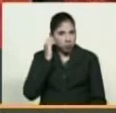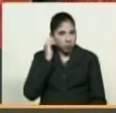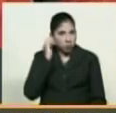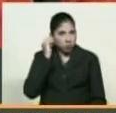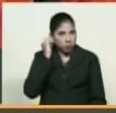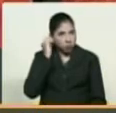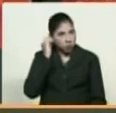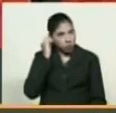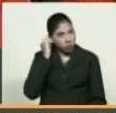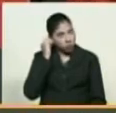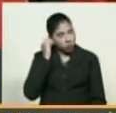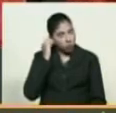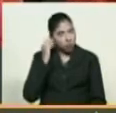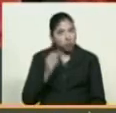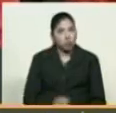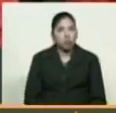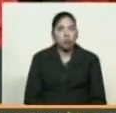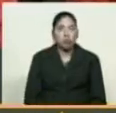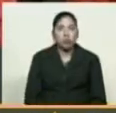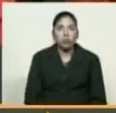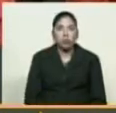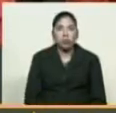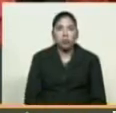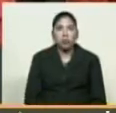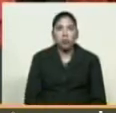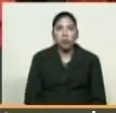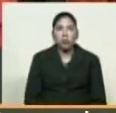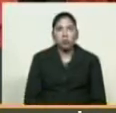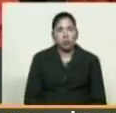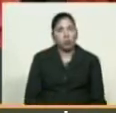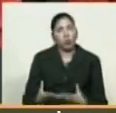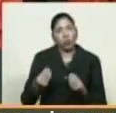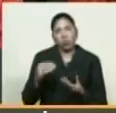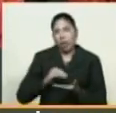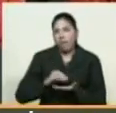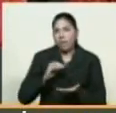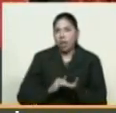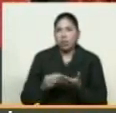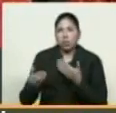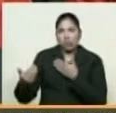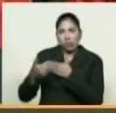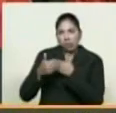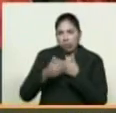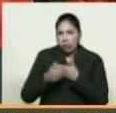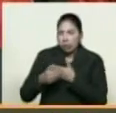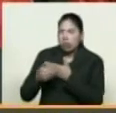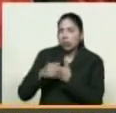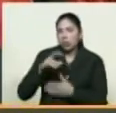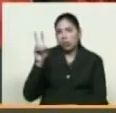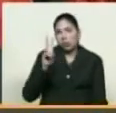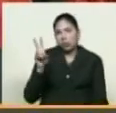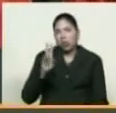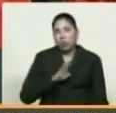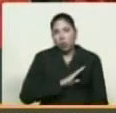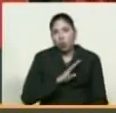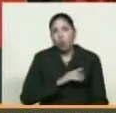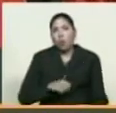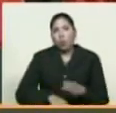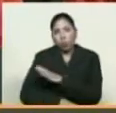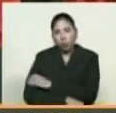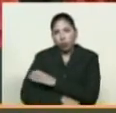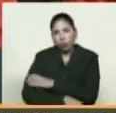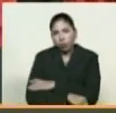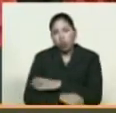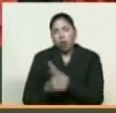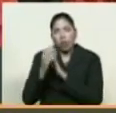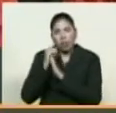hubiesen dirigido a Venezuela cuando Venezuela ha sido víctima de actos terroristas por parte de dirigentes de la oposición o quienes dicen ser